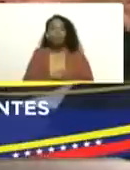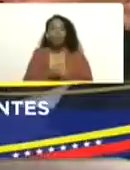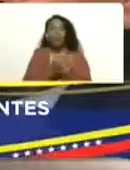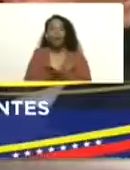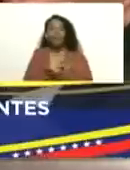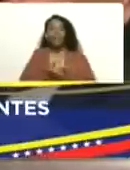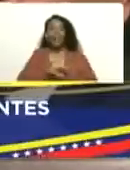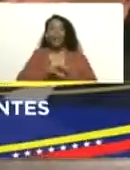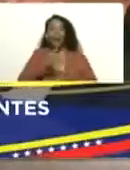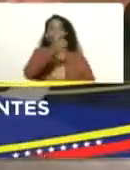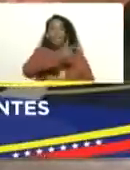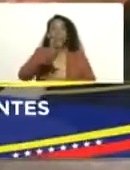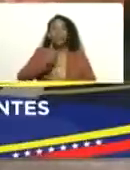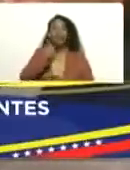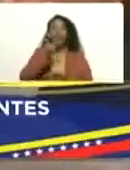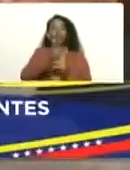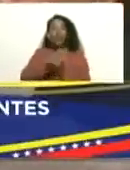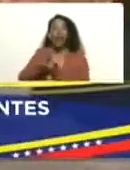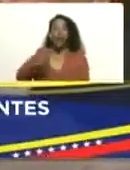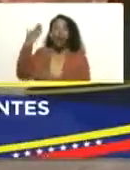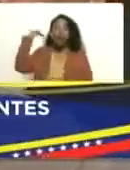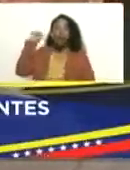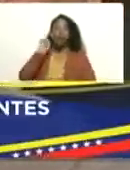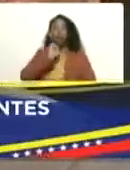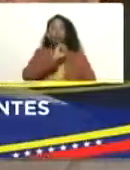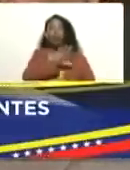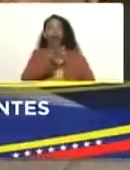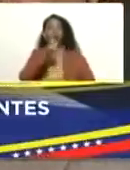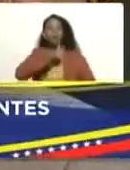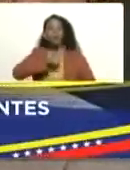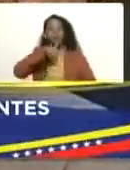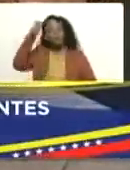los mártires y también la resistencia del pueblo iraní